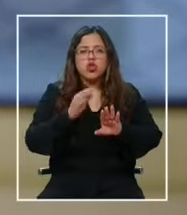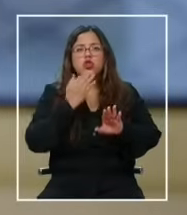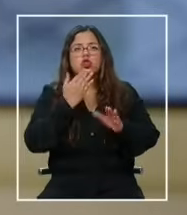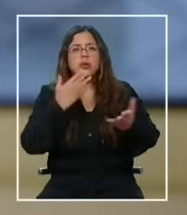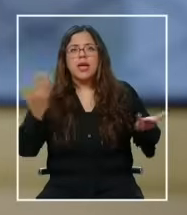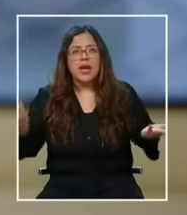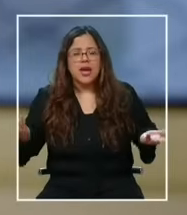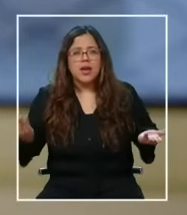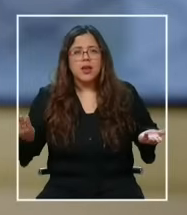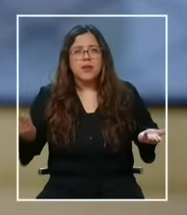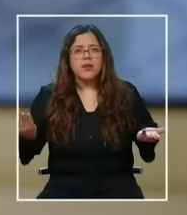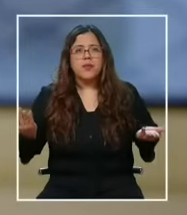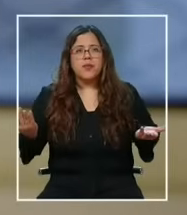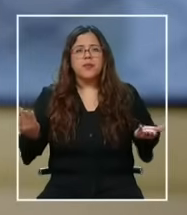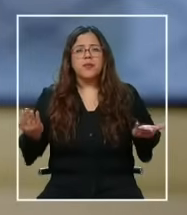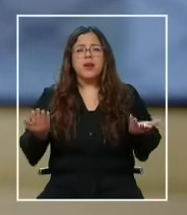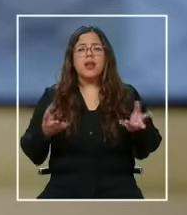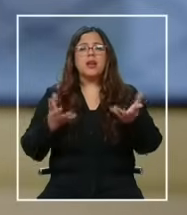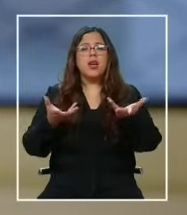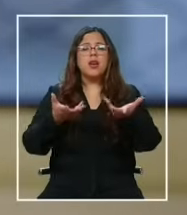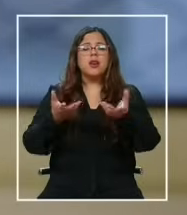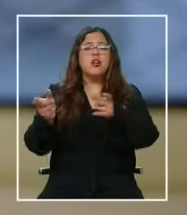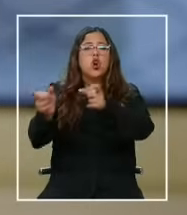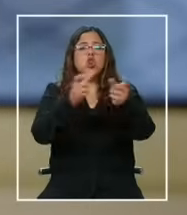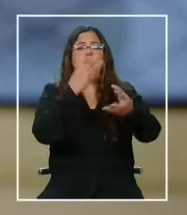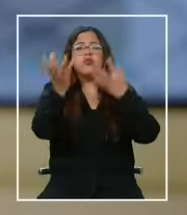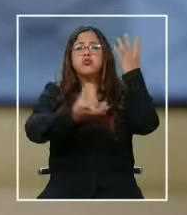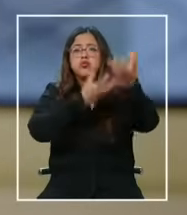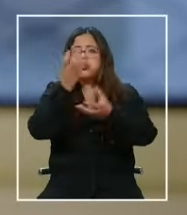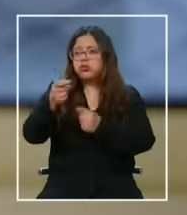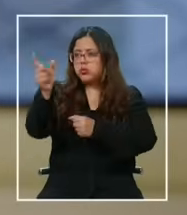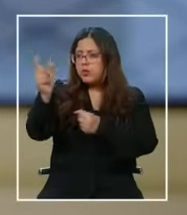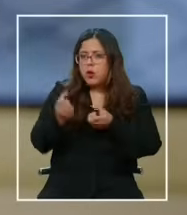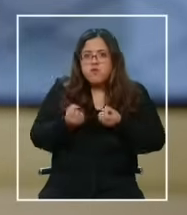la para apagar los incendios los